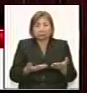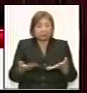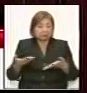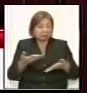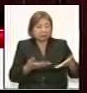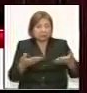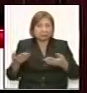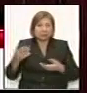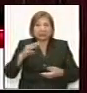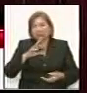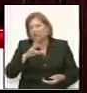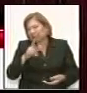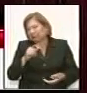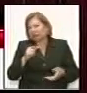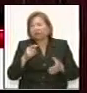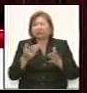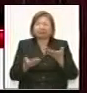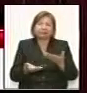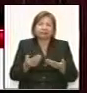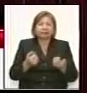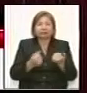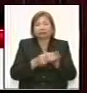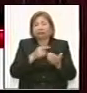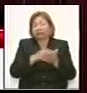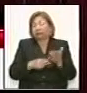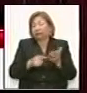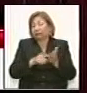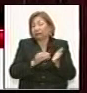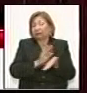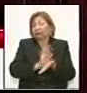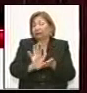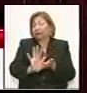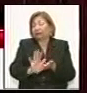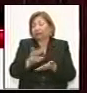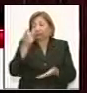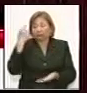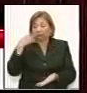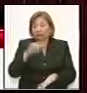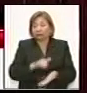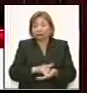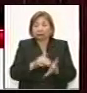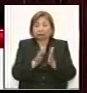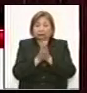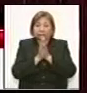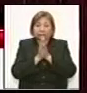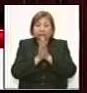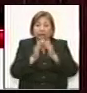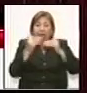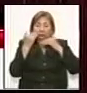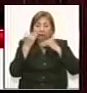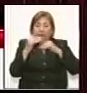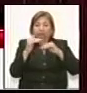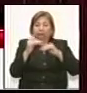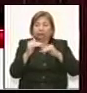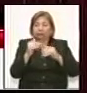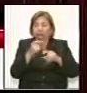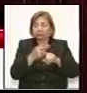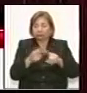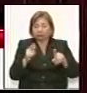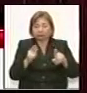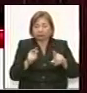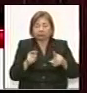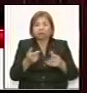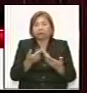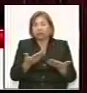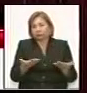algunos venezolanos, y eso lo han aprovechado algunas personas para pedir una restricción. Pero creo que es la